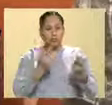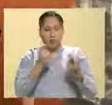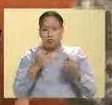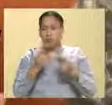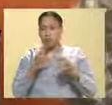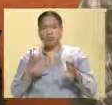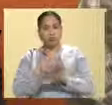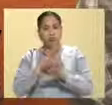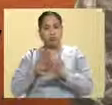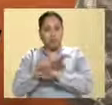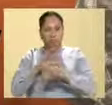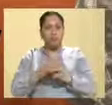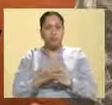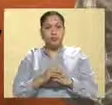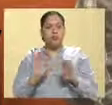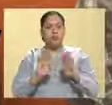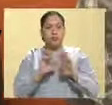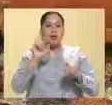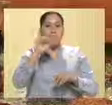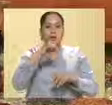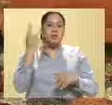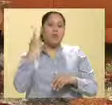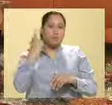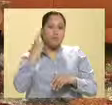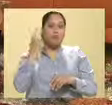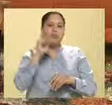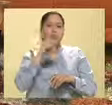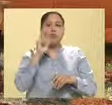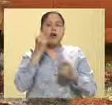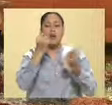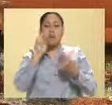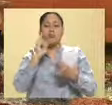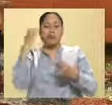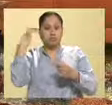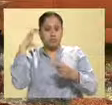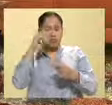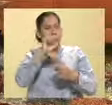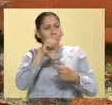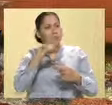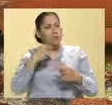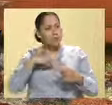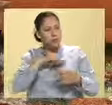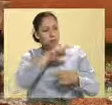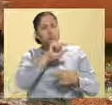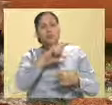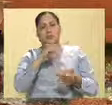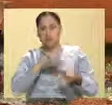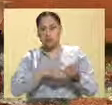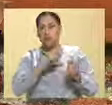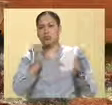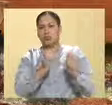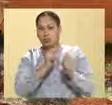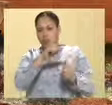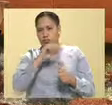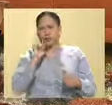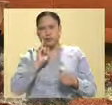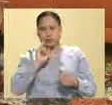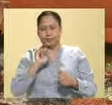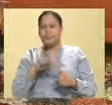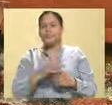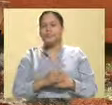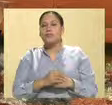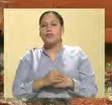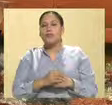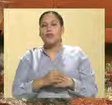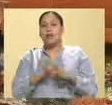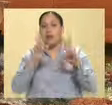mundo, ¿no? Sabemos O sea, de desde que la política y todo lo demás, todos de alguna manera tenemos que ver con algo de eso, ¿no? absolutamente. El tema yo que resulta